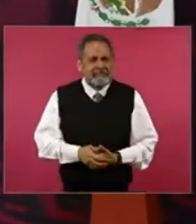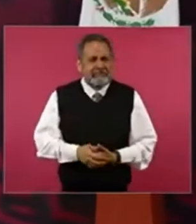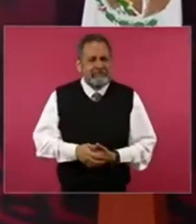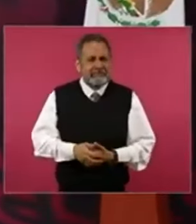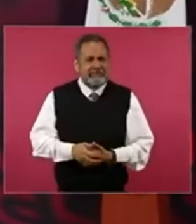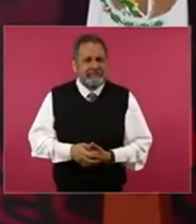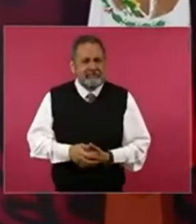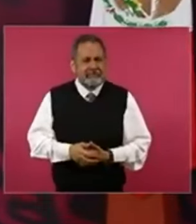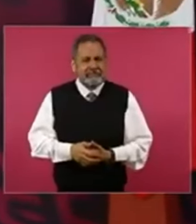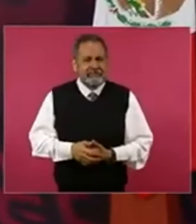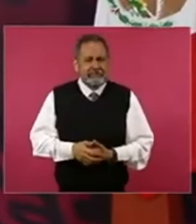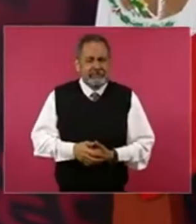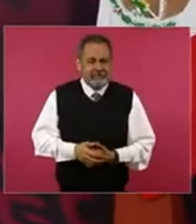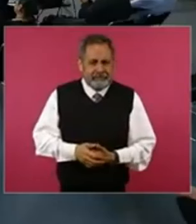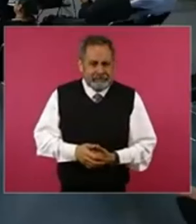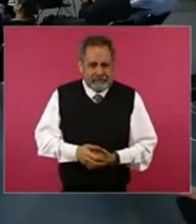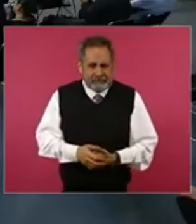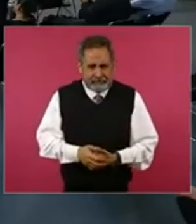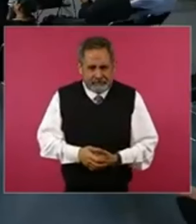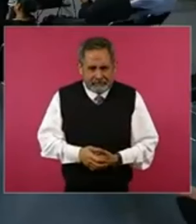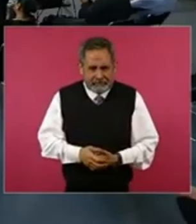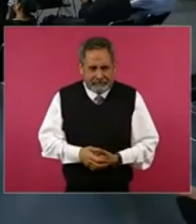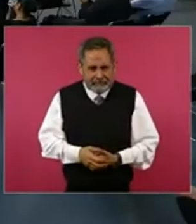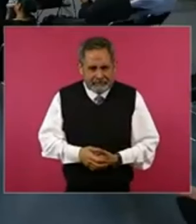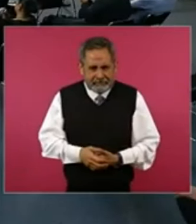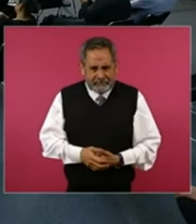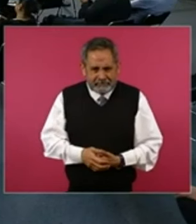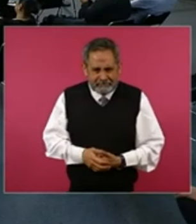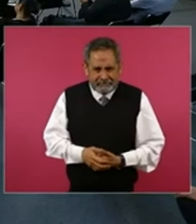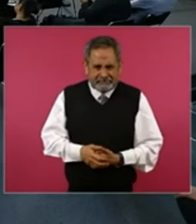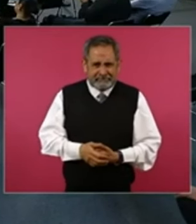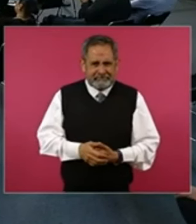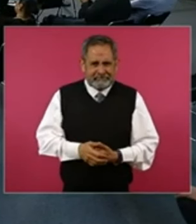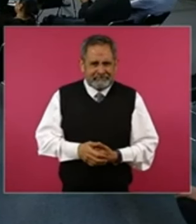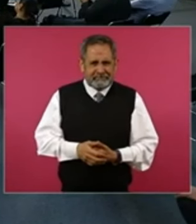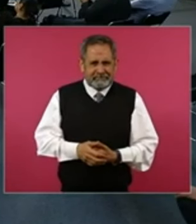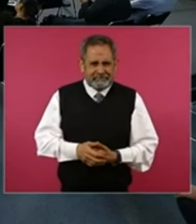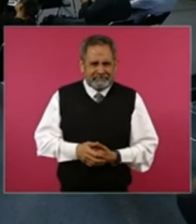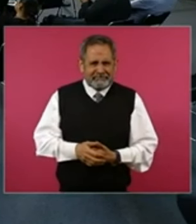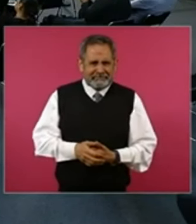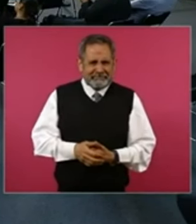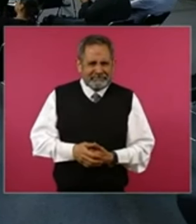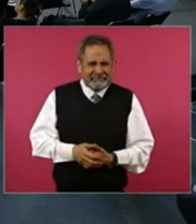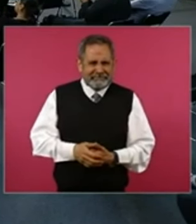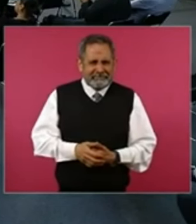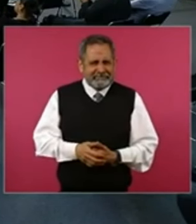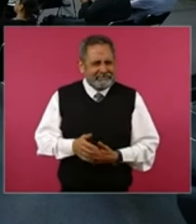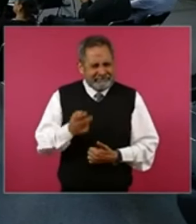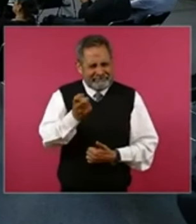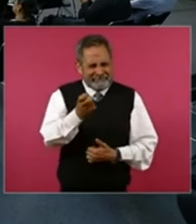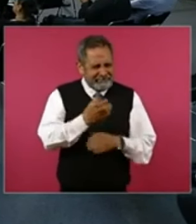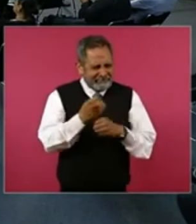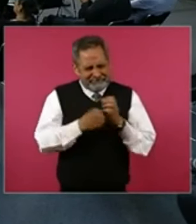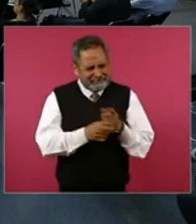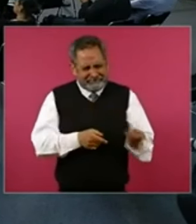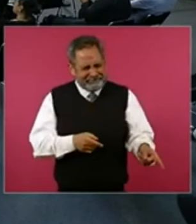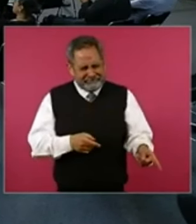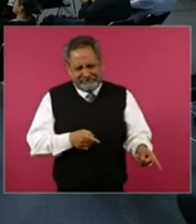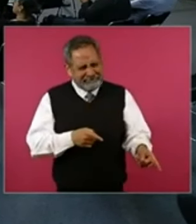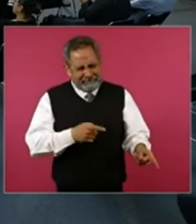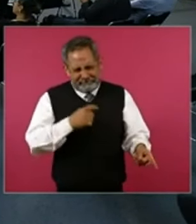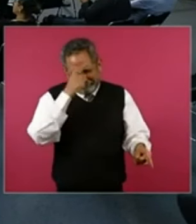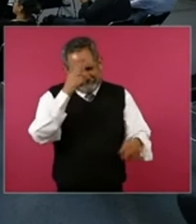niñera solamente con golear s Pero de ese tipo de cosas pues Y